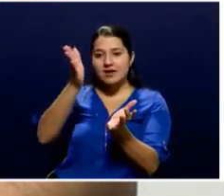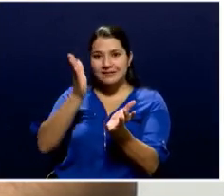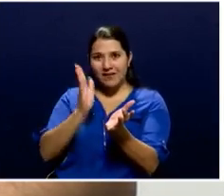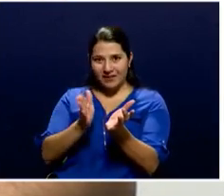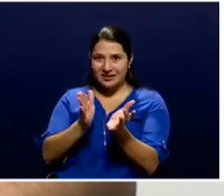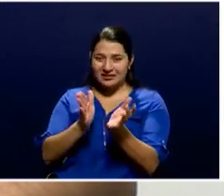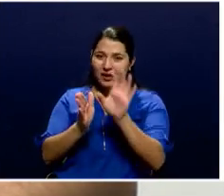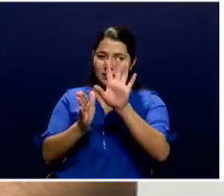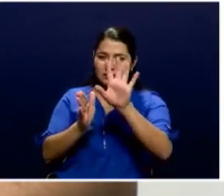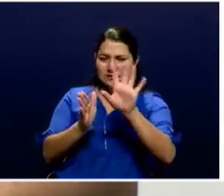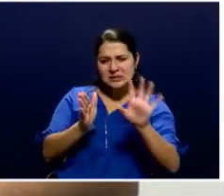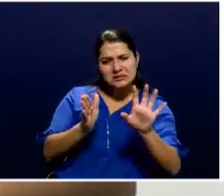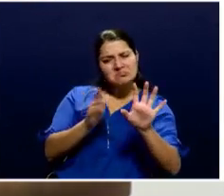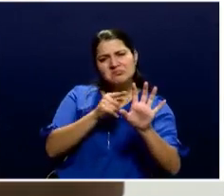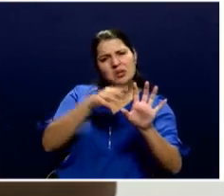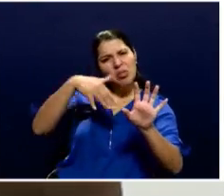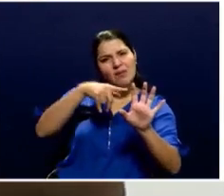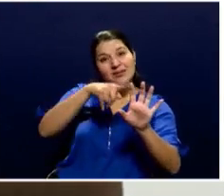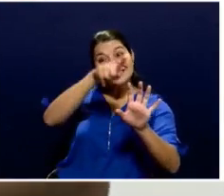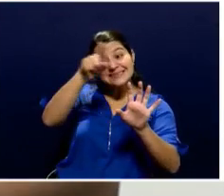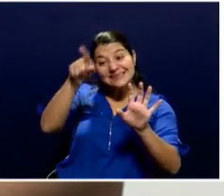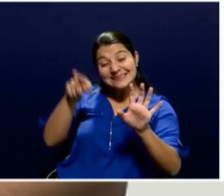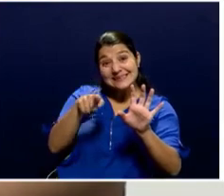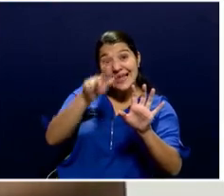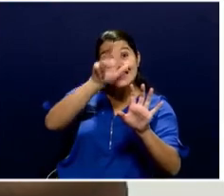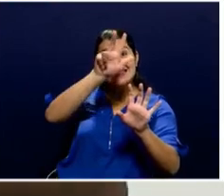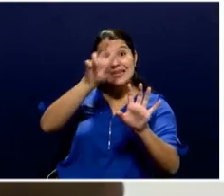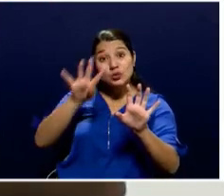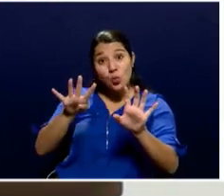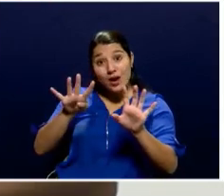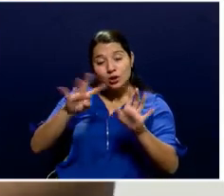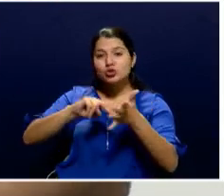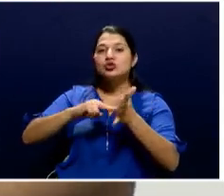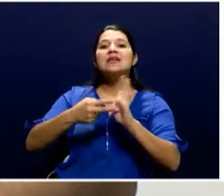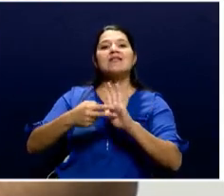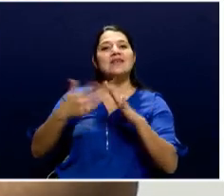en Europa y en América. Entonces, ya cuando se cumple más de